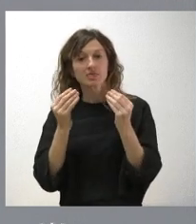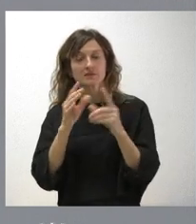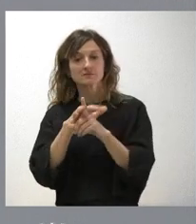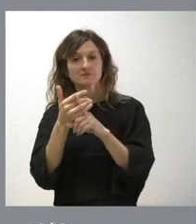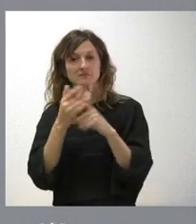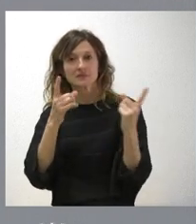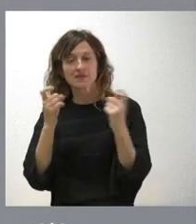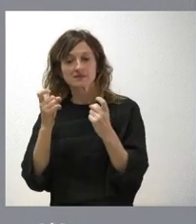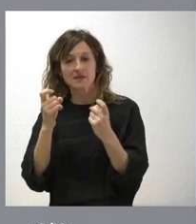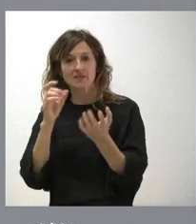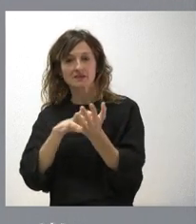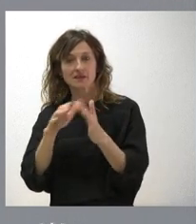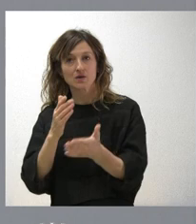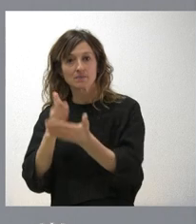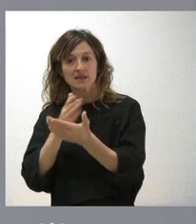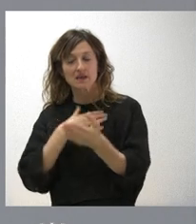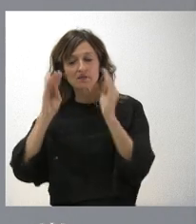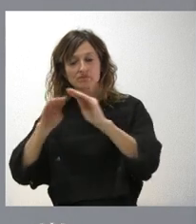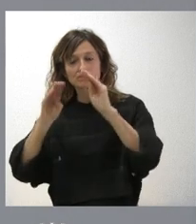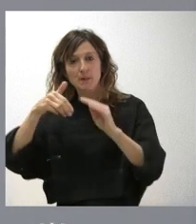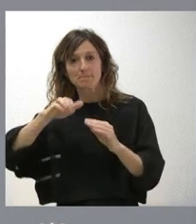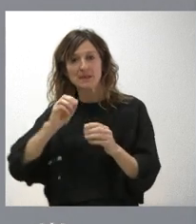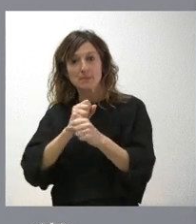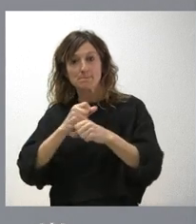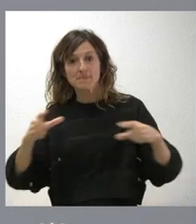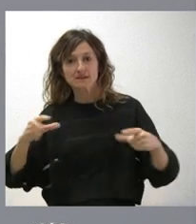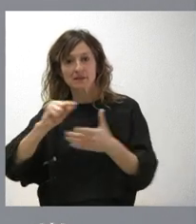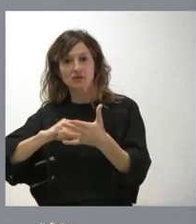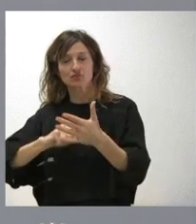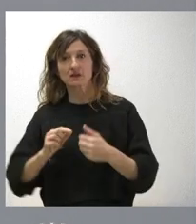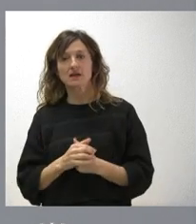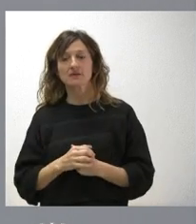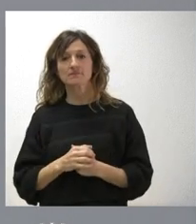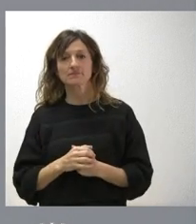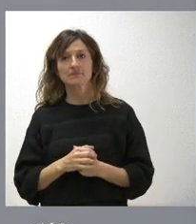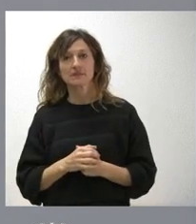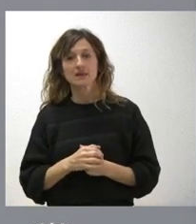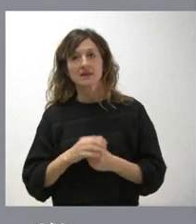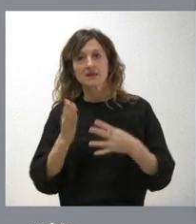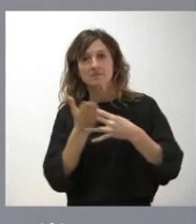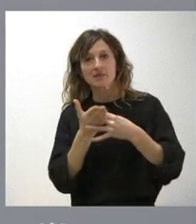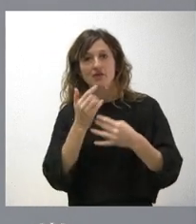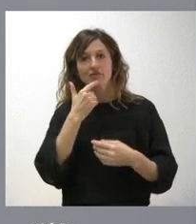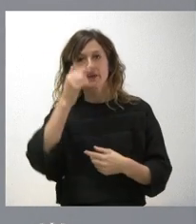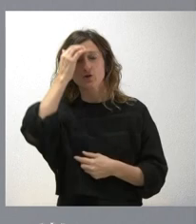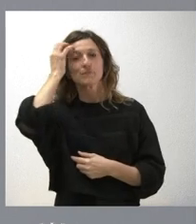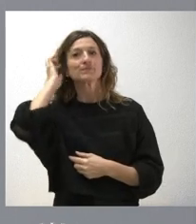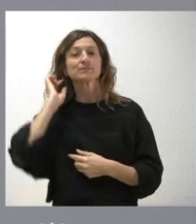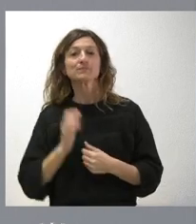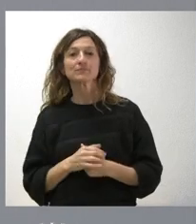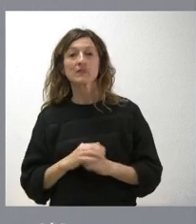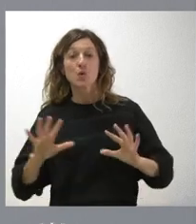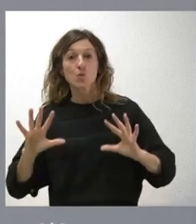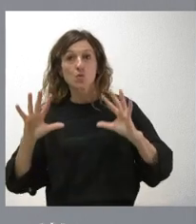Castillo les demandaba que es que se formen más médicos mir para que puedan ser contratados y lo del medio que es lo de la